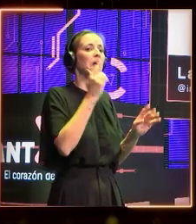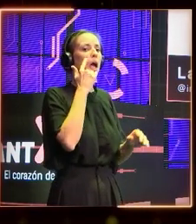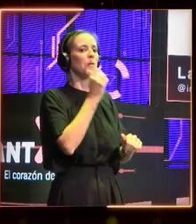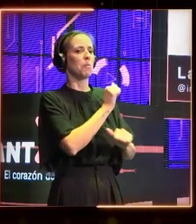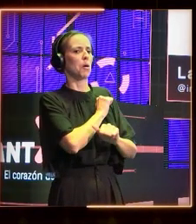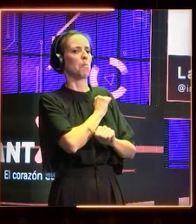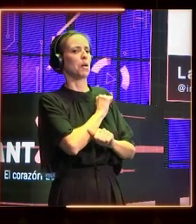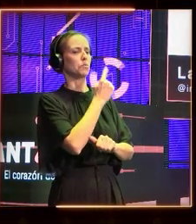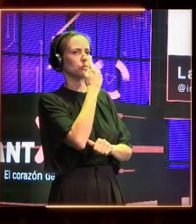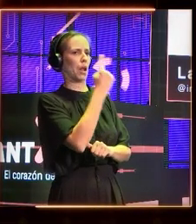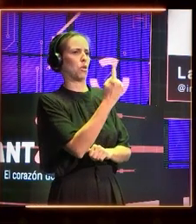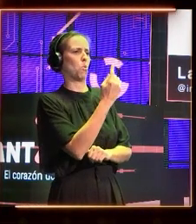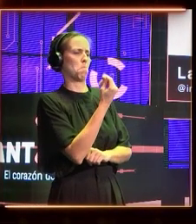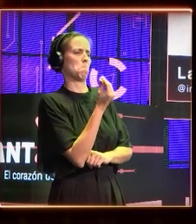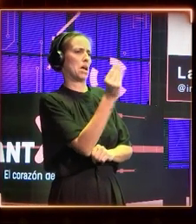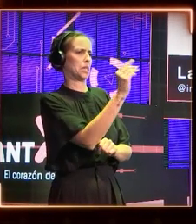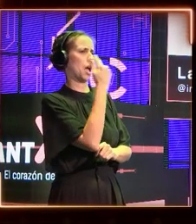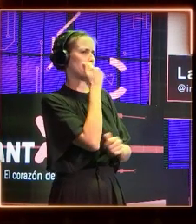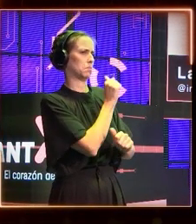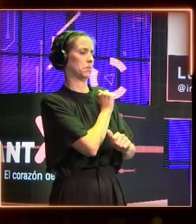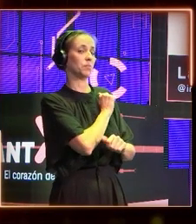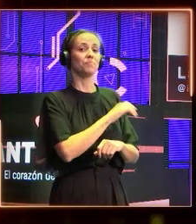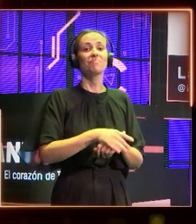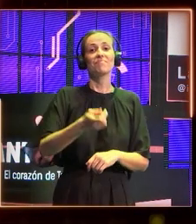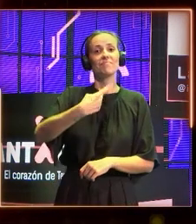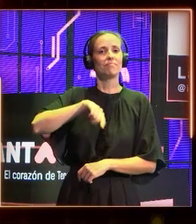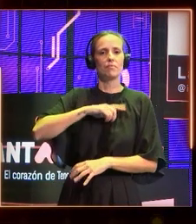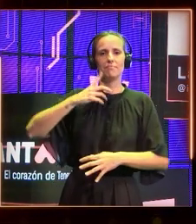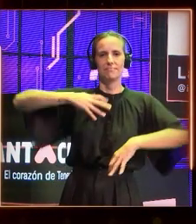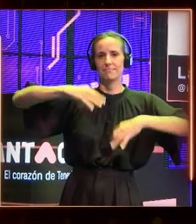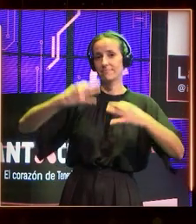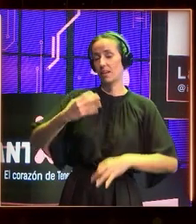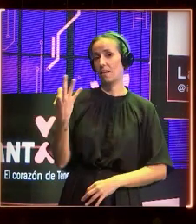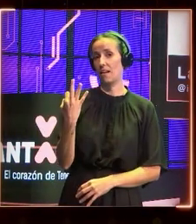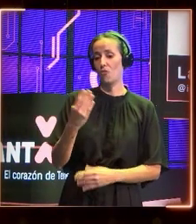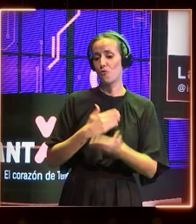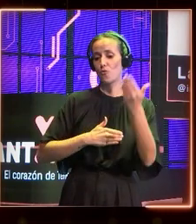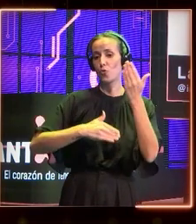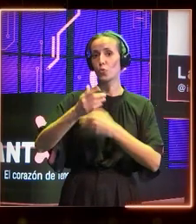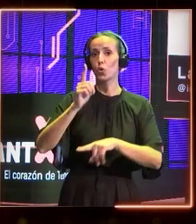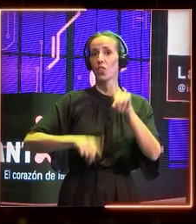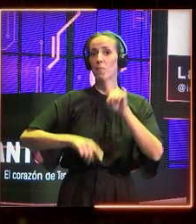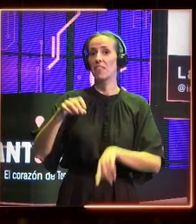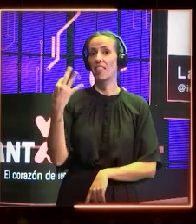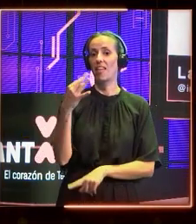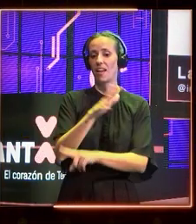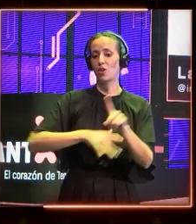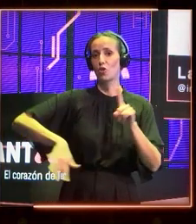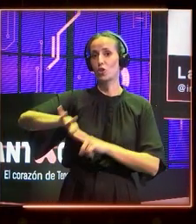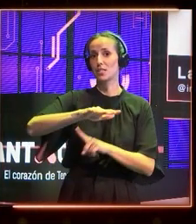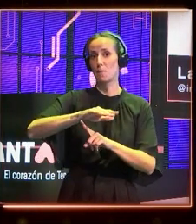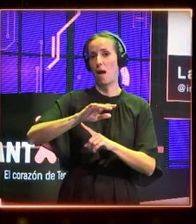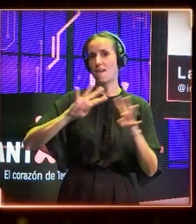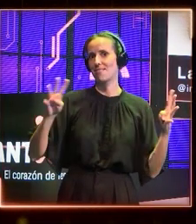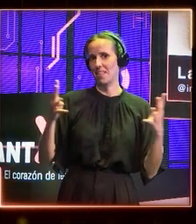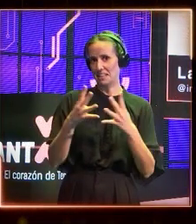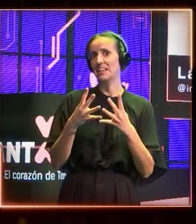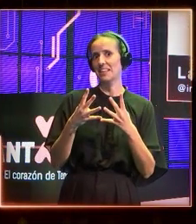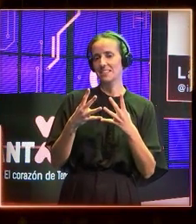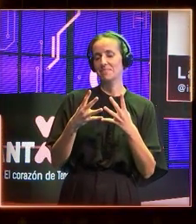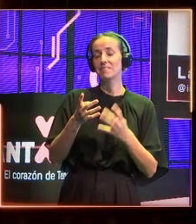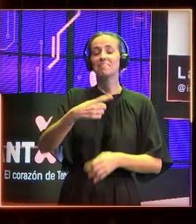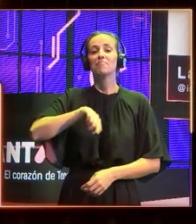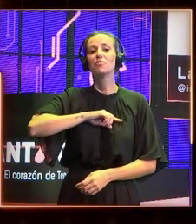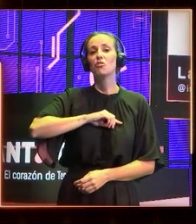Bueno pues bueno nosotros estamos tan fuertemente convencidos de que el futuro pasa por este ecosistema de internet que incluso bueno nosotros